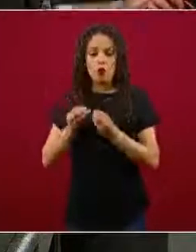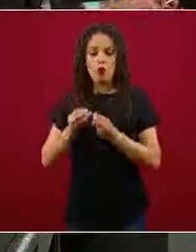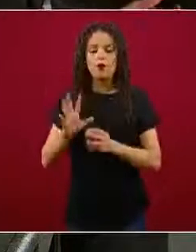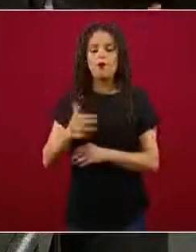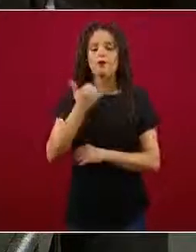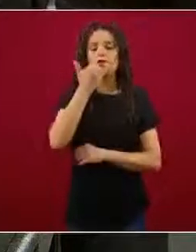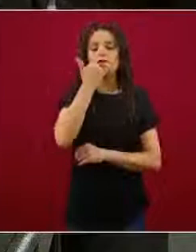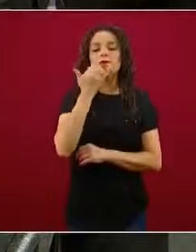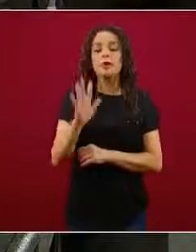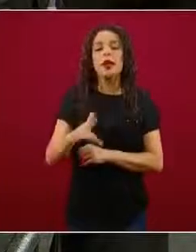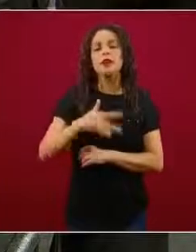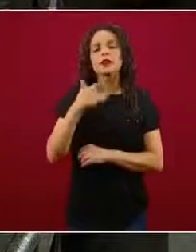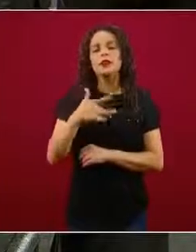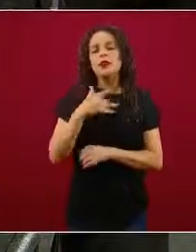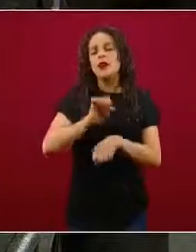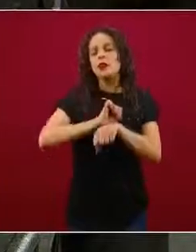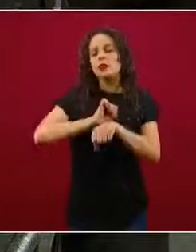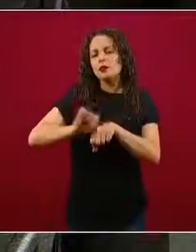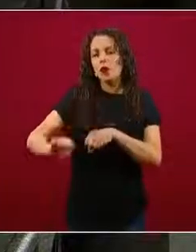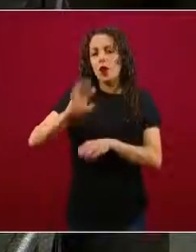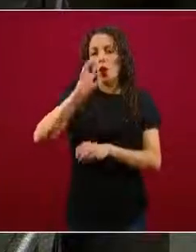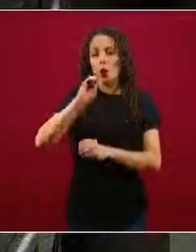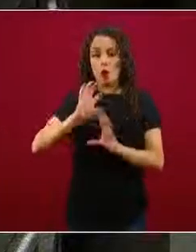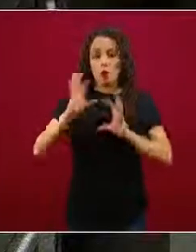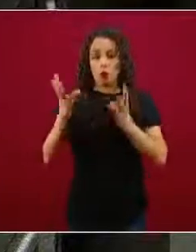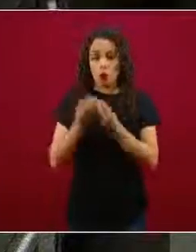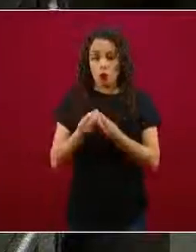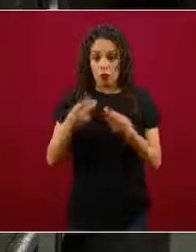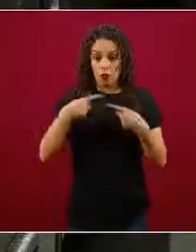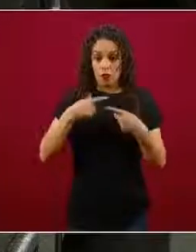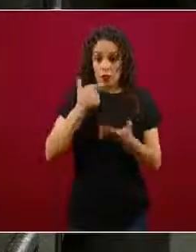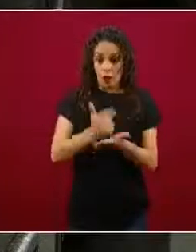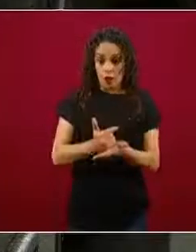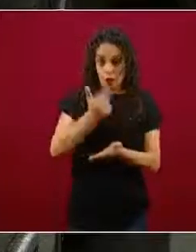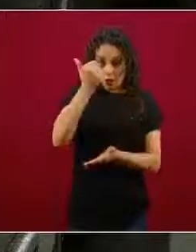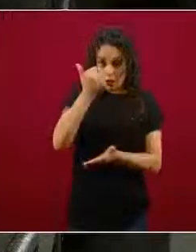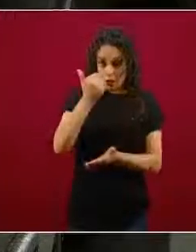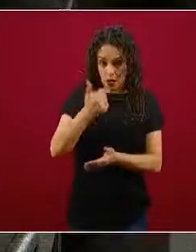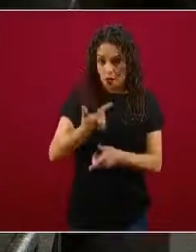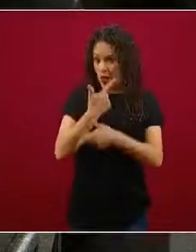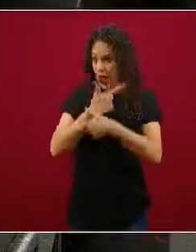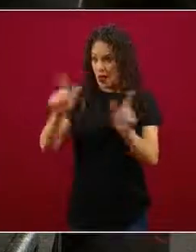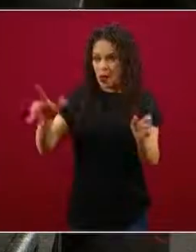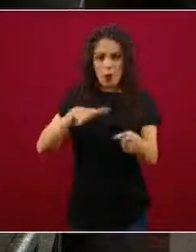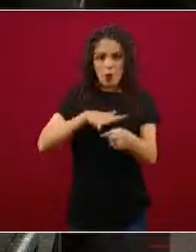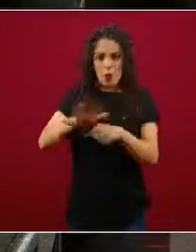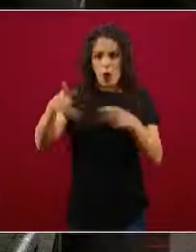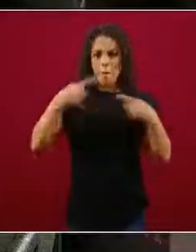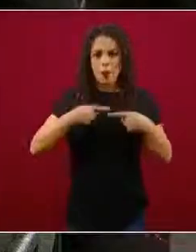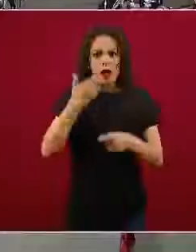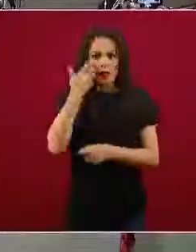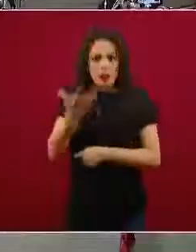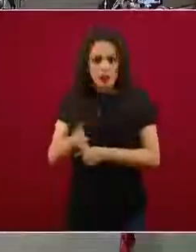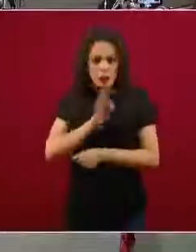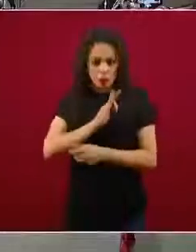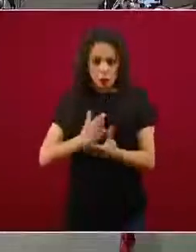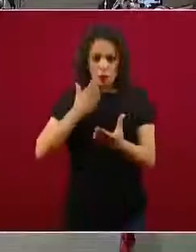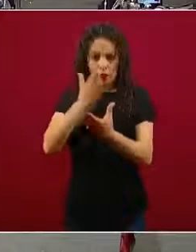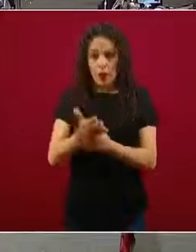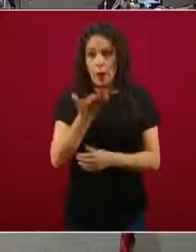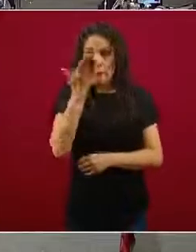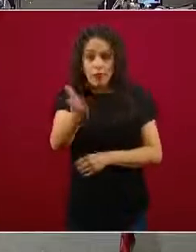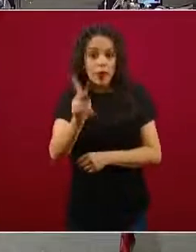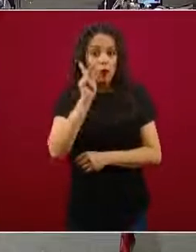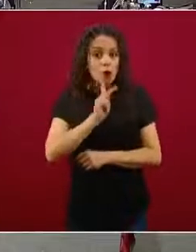síntomas leves, a la totalidad de los enfermos graves y a las defunciones. ¿Cualquier persona puede acudir a solicitar estas pruebas?